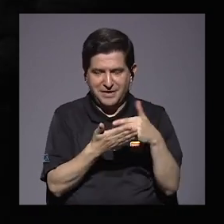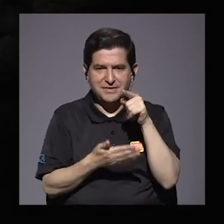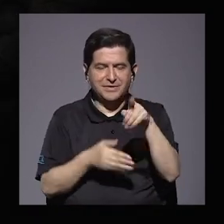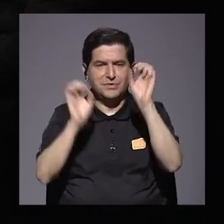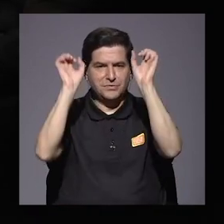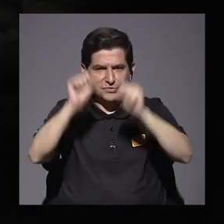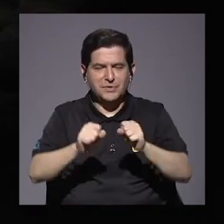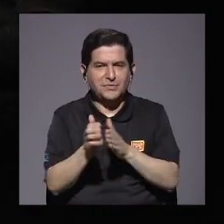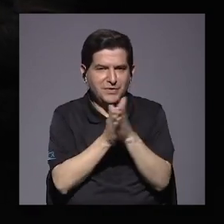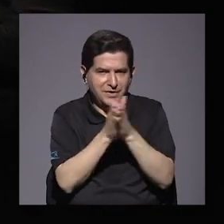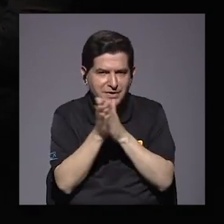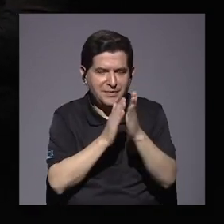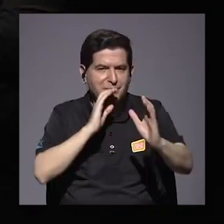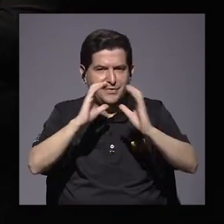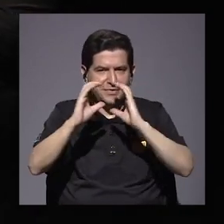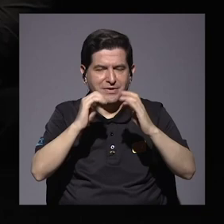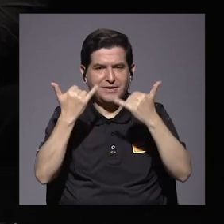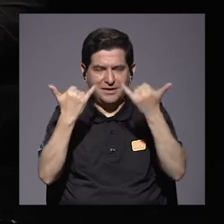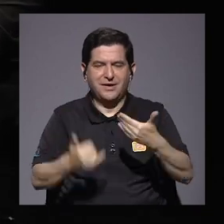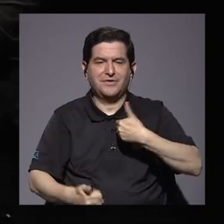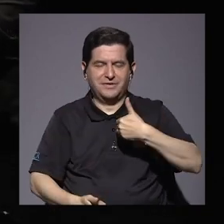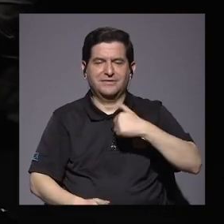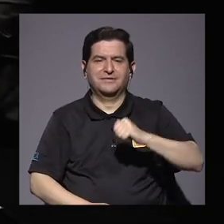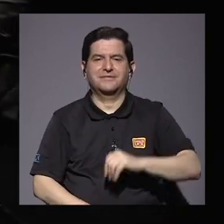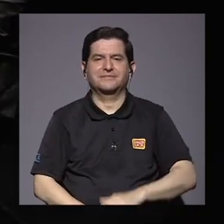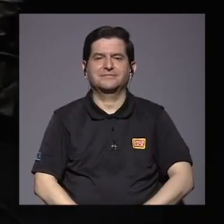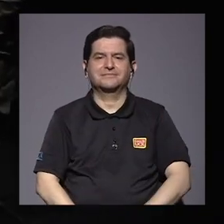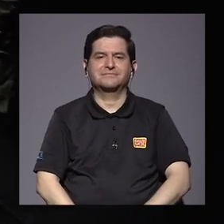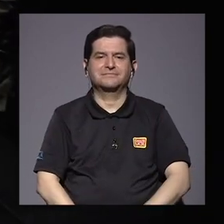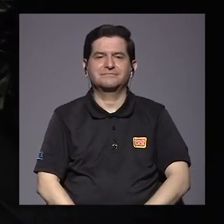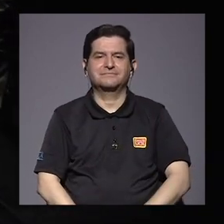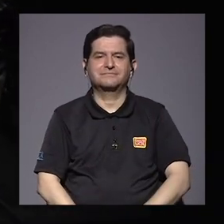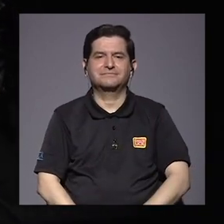para que usted aproveche esta conversación que tenemos con don Carlos.